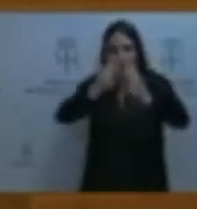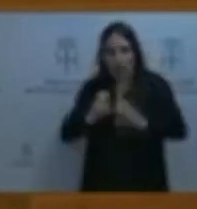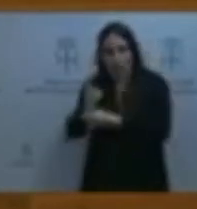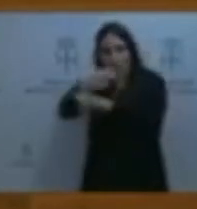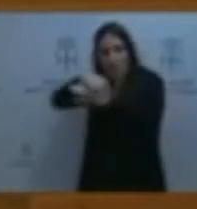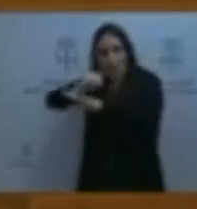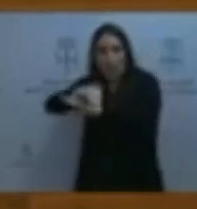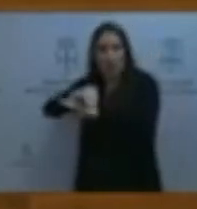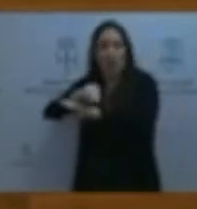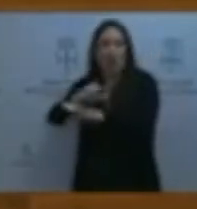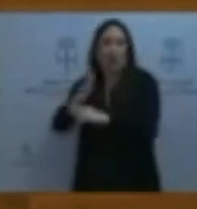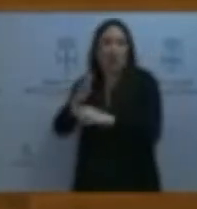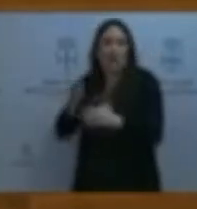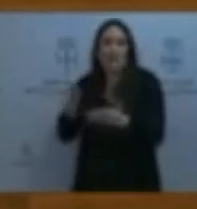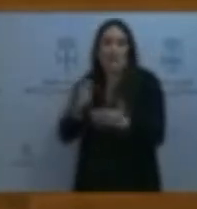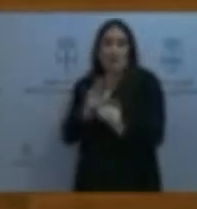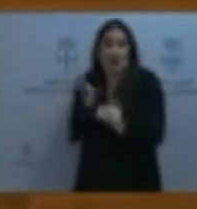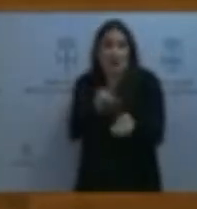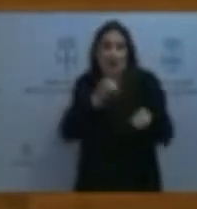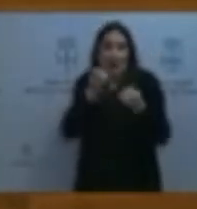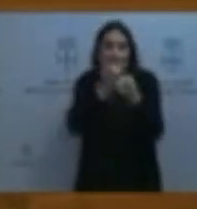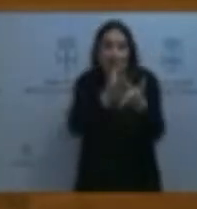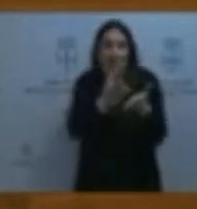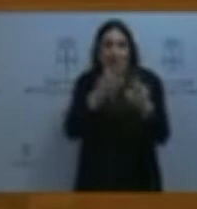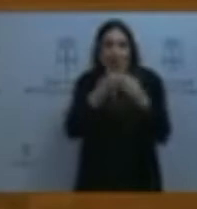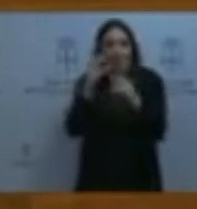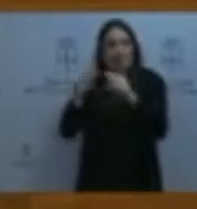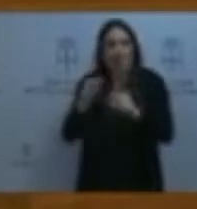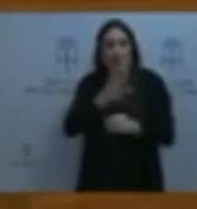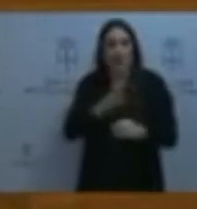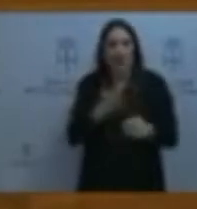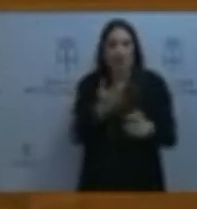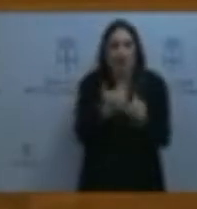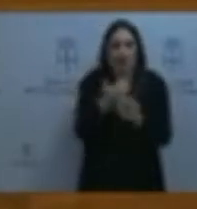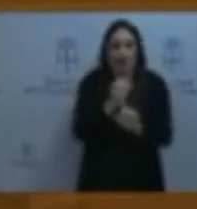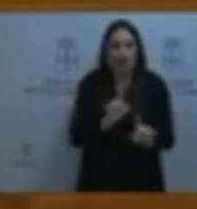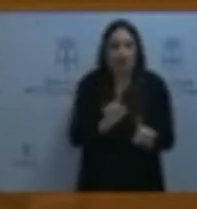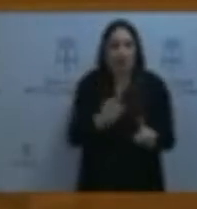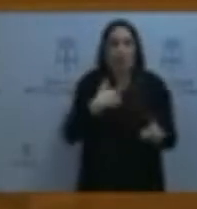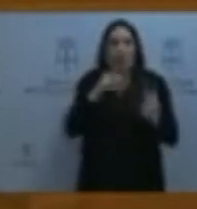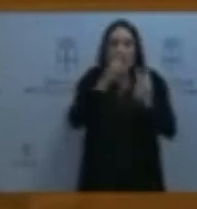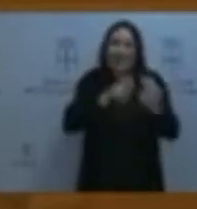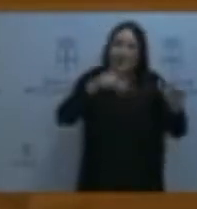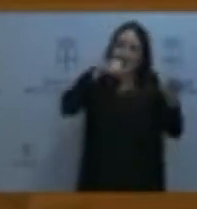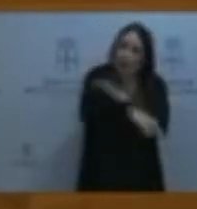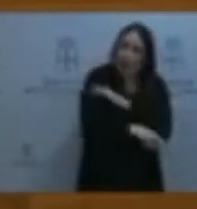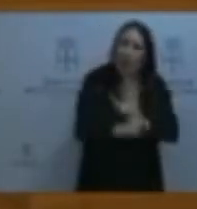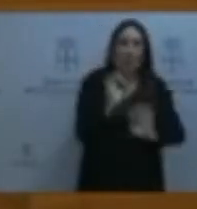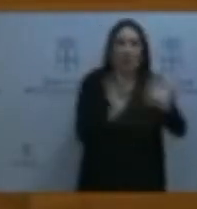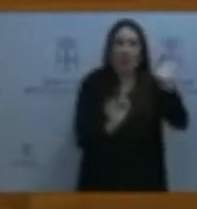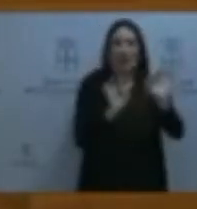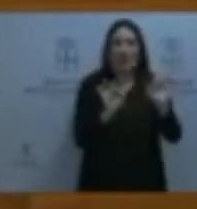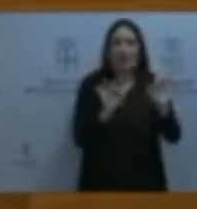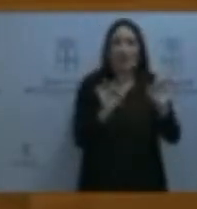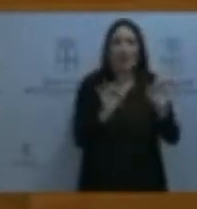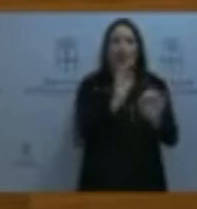conservacionismo, a través de las declaraciones de algunos partidos. No me voy a adentrar en el análisis de los porcentajes de la incidencia de